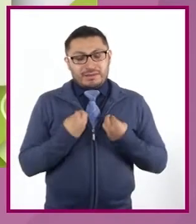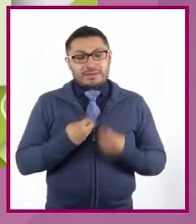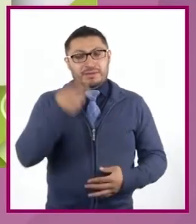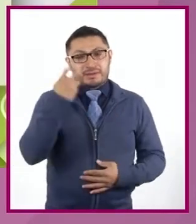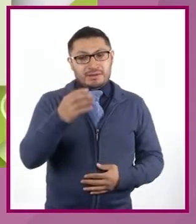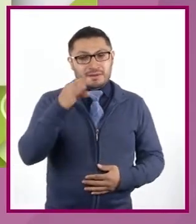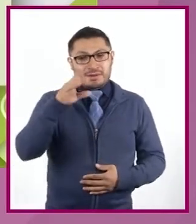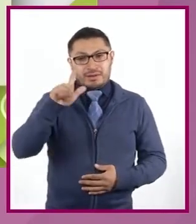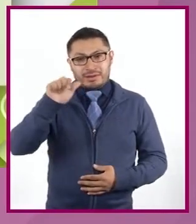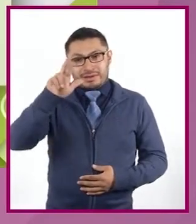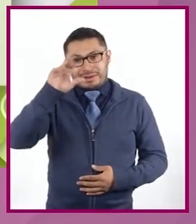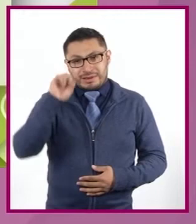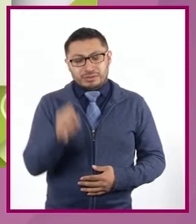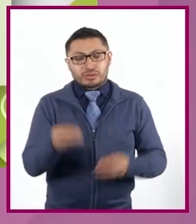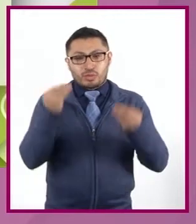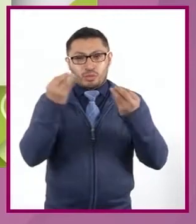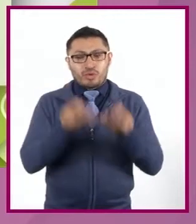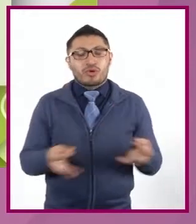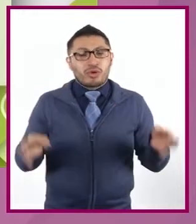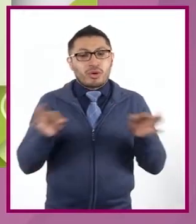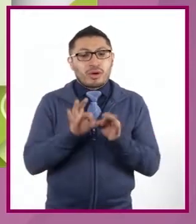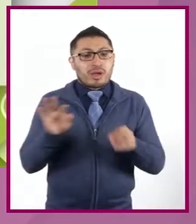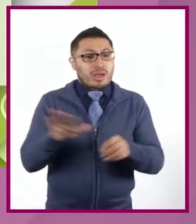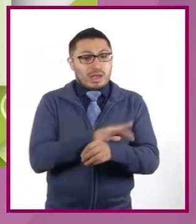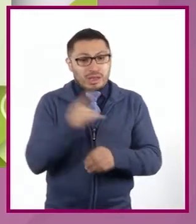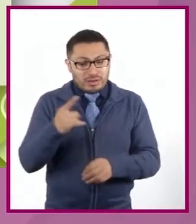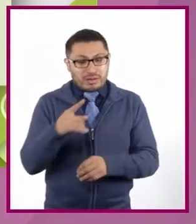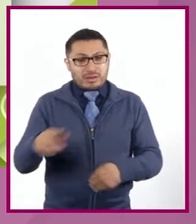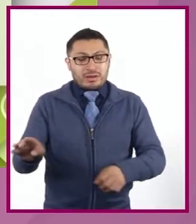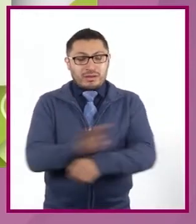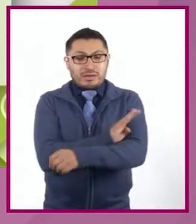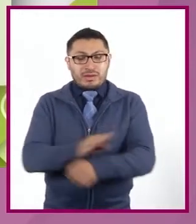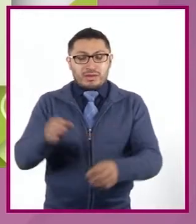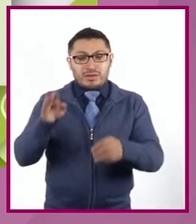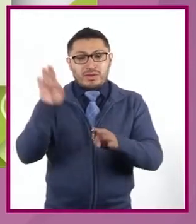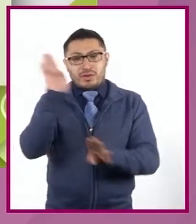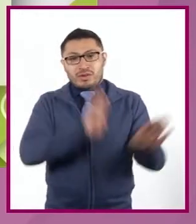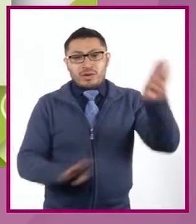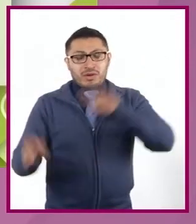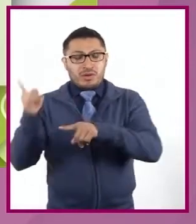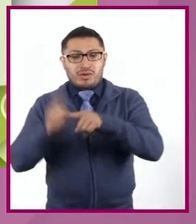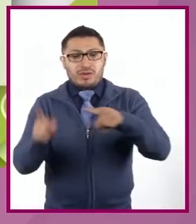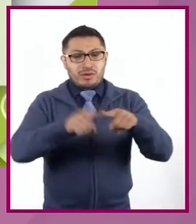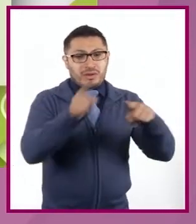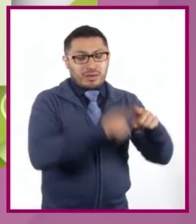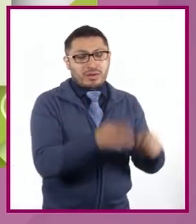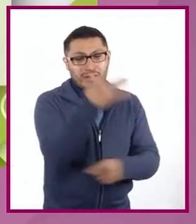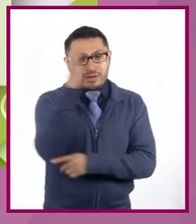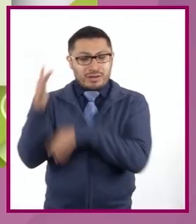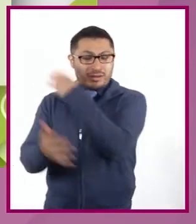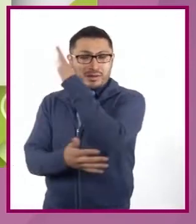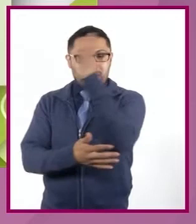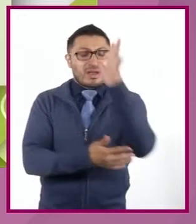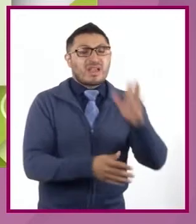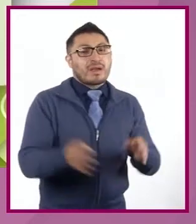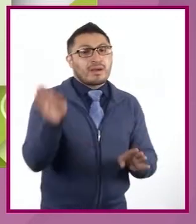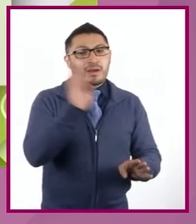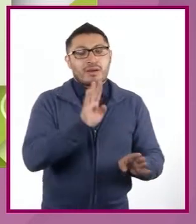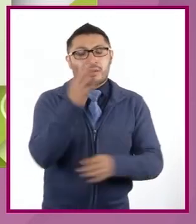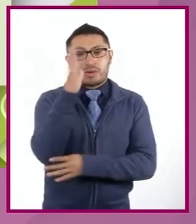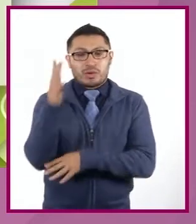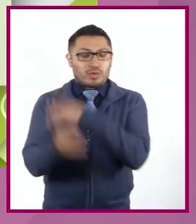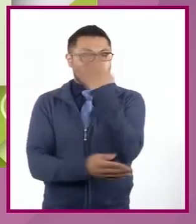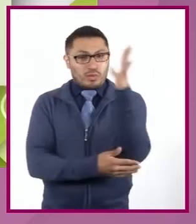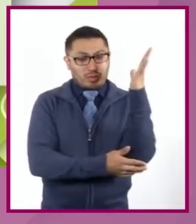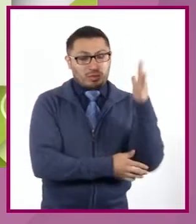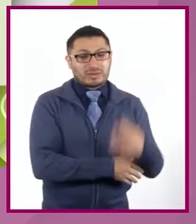Estos claros son muy importantes porque favorecen a la biodiversidad de las selvas y bosques. Mamá,